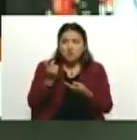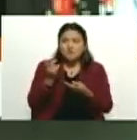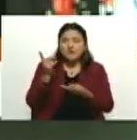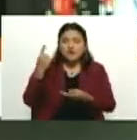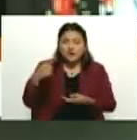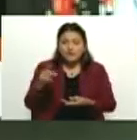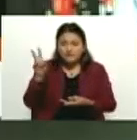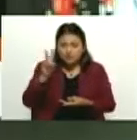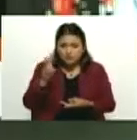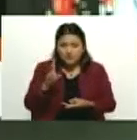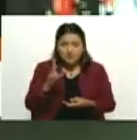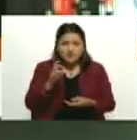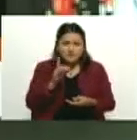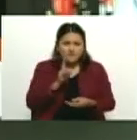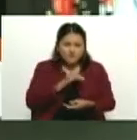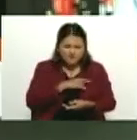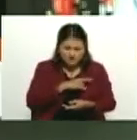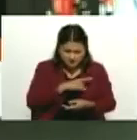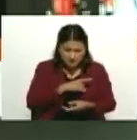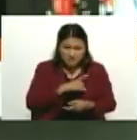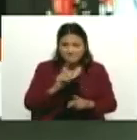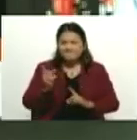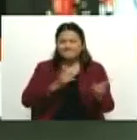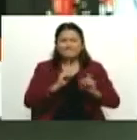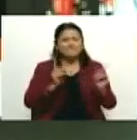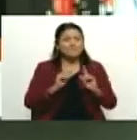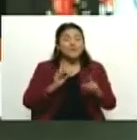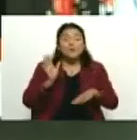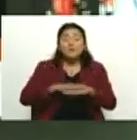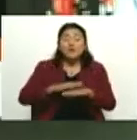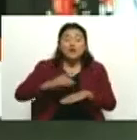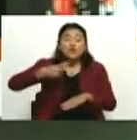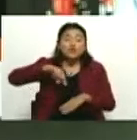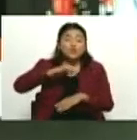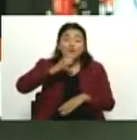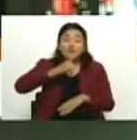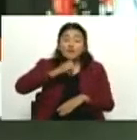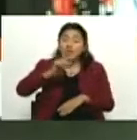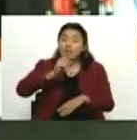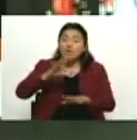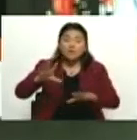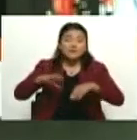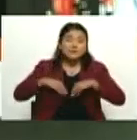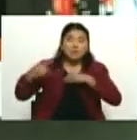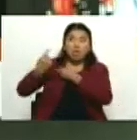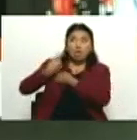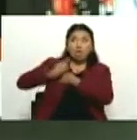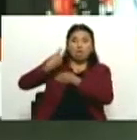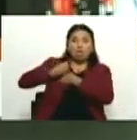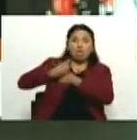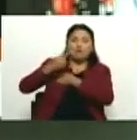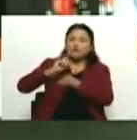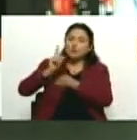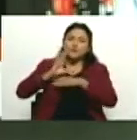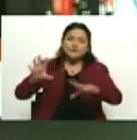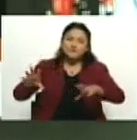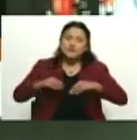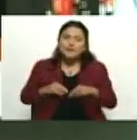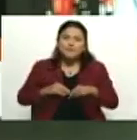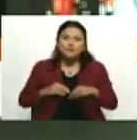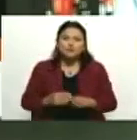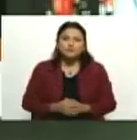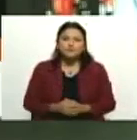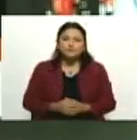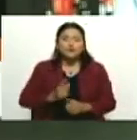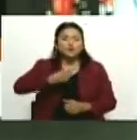no nos hemos rendido ni nos hemos puesto de pie, de rodillas ante ellos, ante el imperialismo y sus aliados, y nos